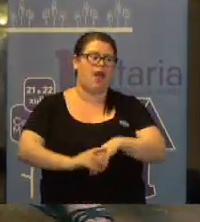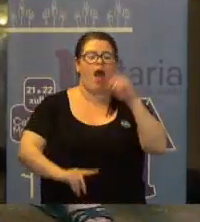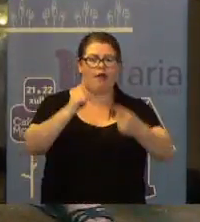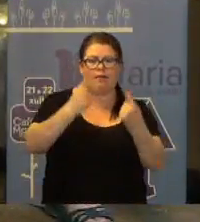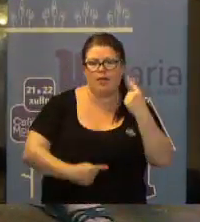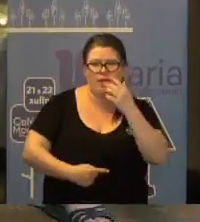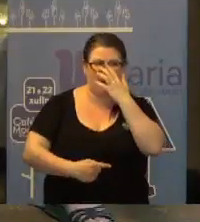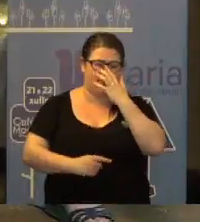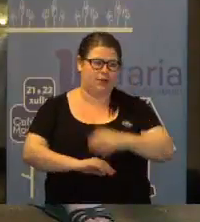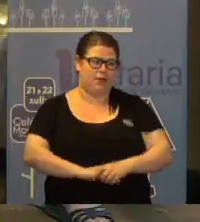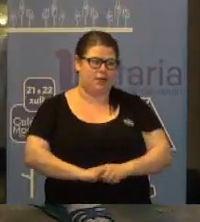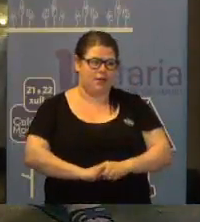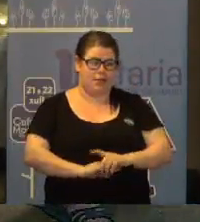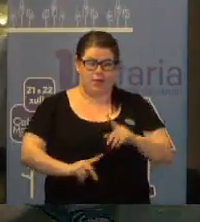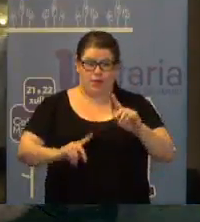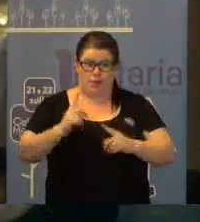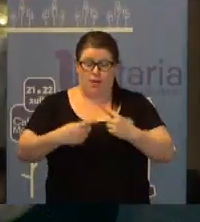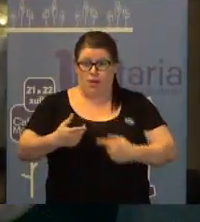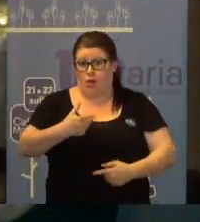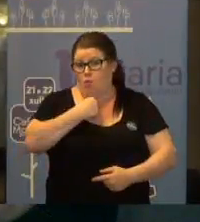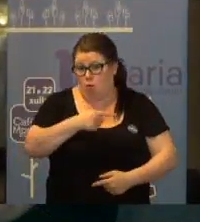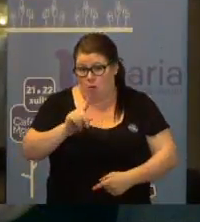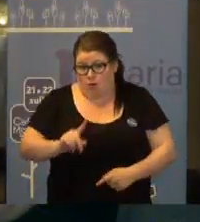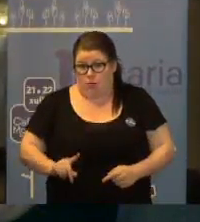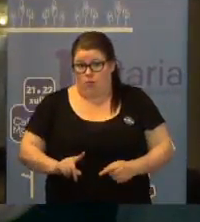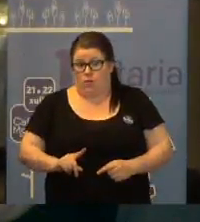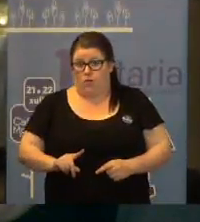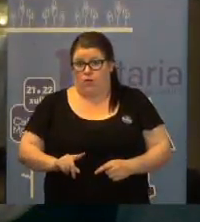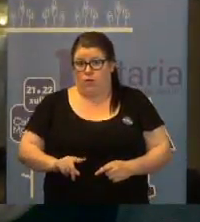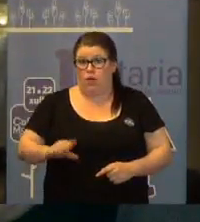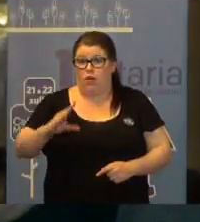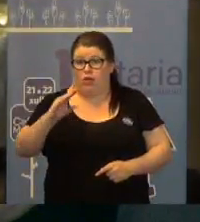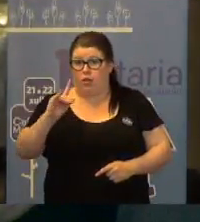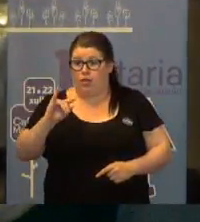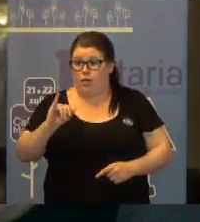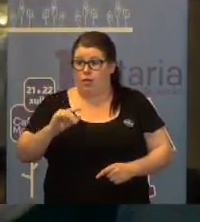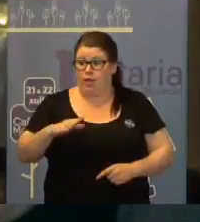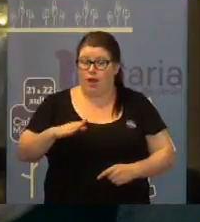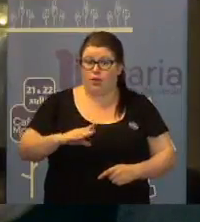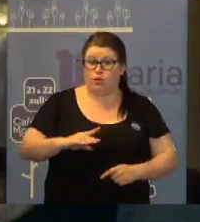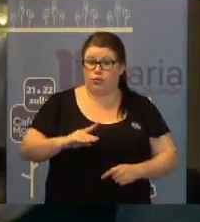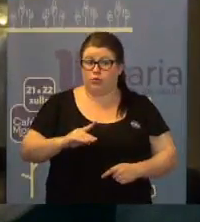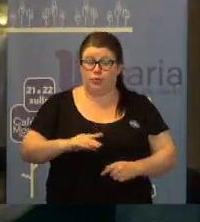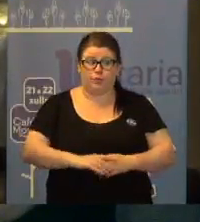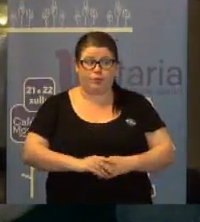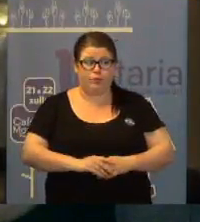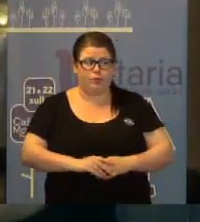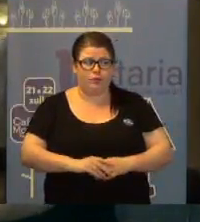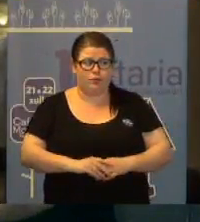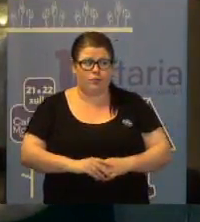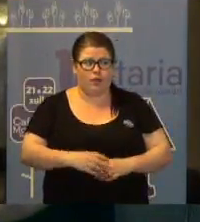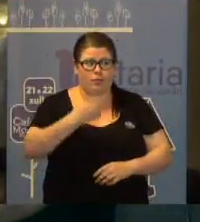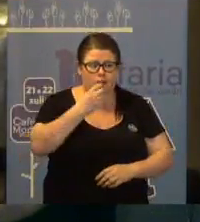fagamos caricaturas deso, porque hasta hai 2 días a extrema dereita era Ciudadanos, a extrema dereita PP. Bueno, e hai 2 días o PSOE era el malvado